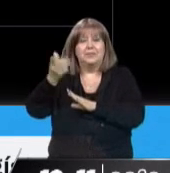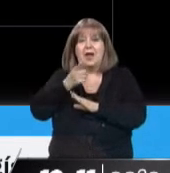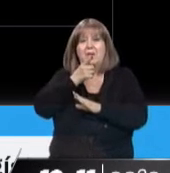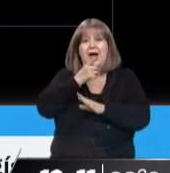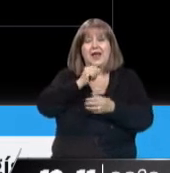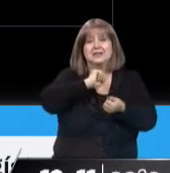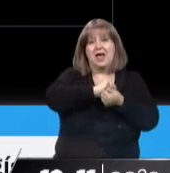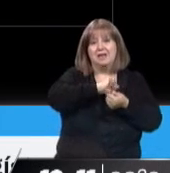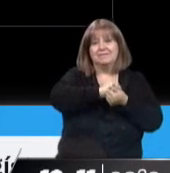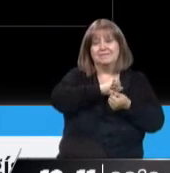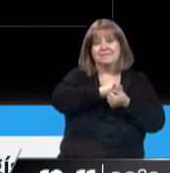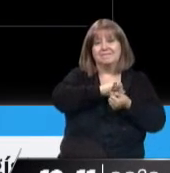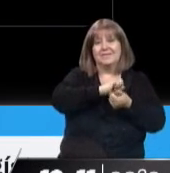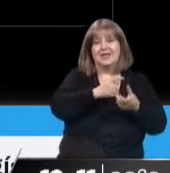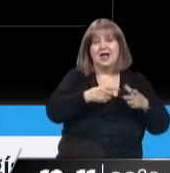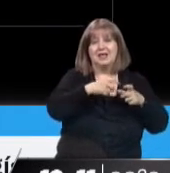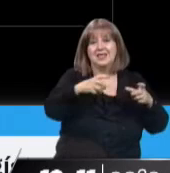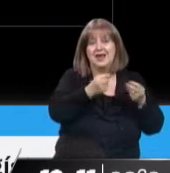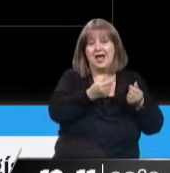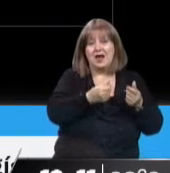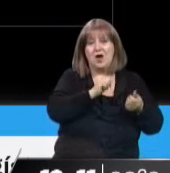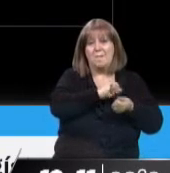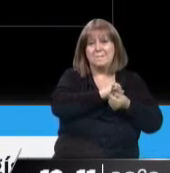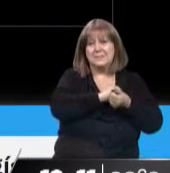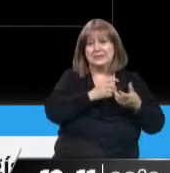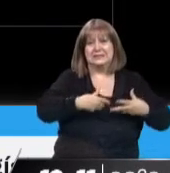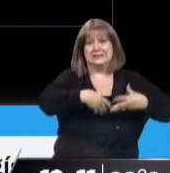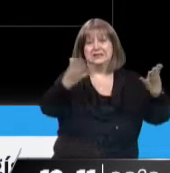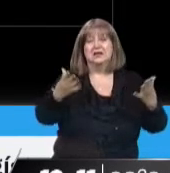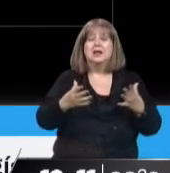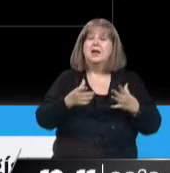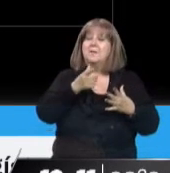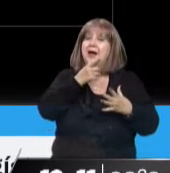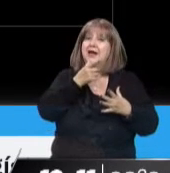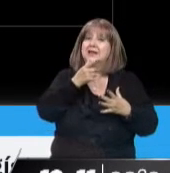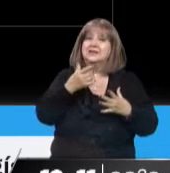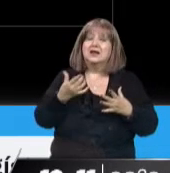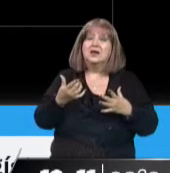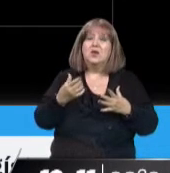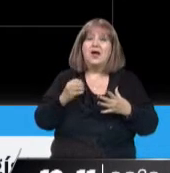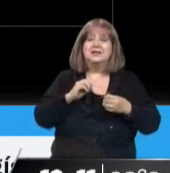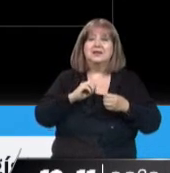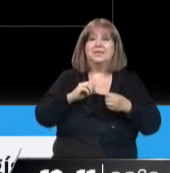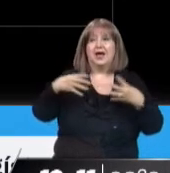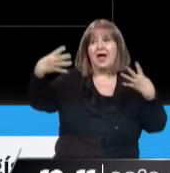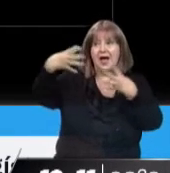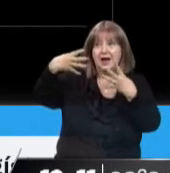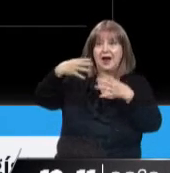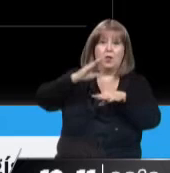descontrolada. Fíjense estos aspectos que marca. Está clarísimo que no es la guerra ni la absurda cuarentena.